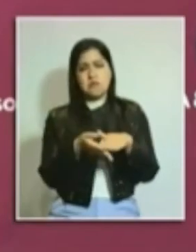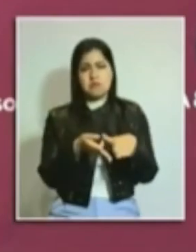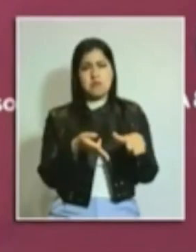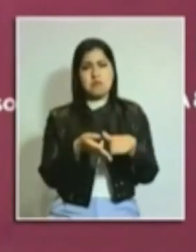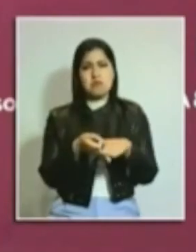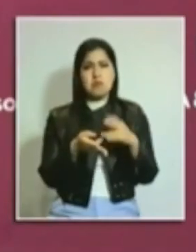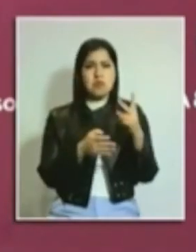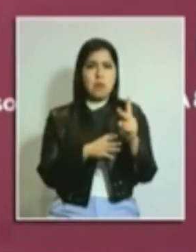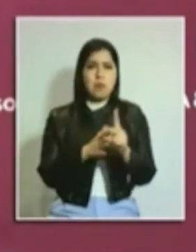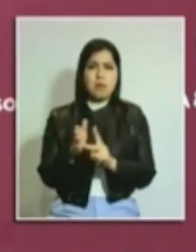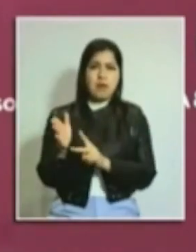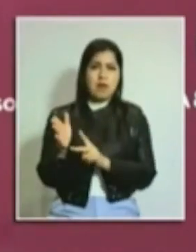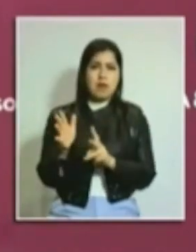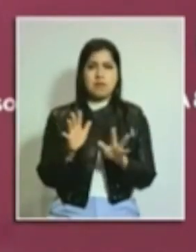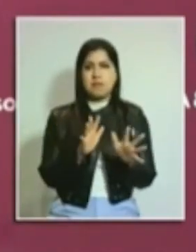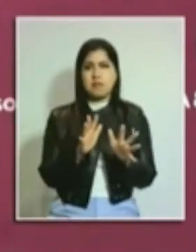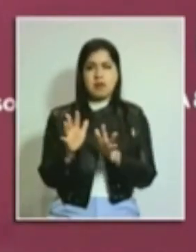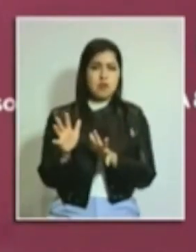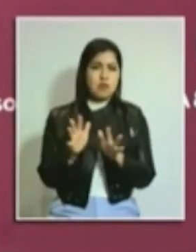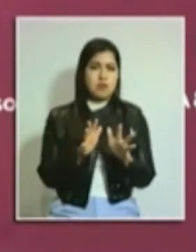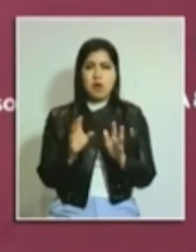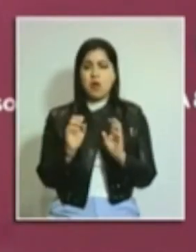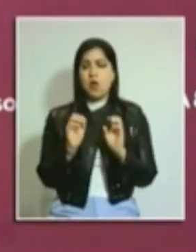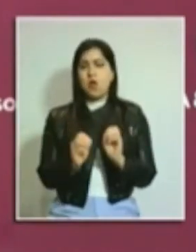2 veces.